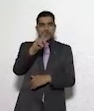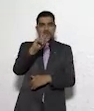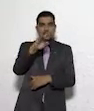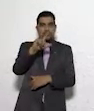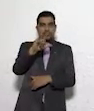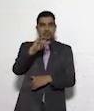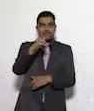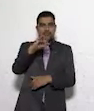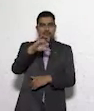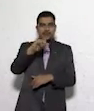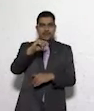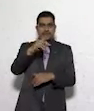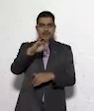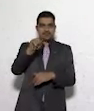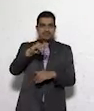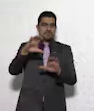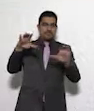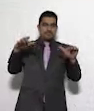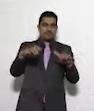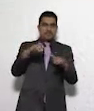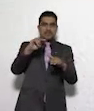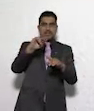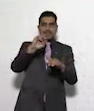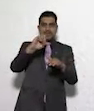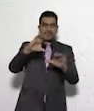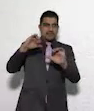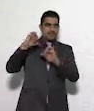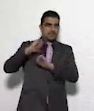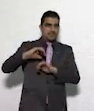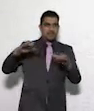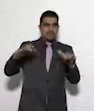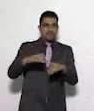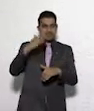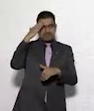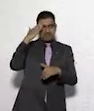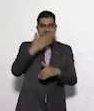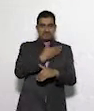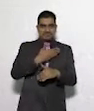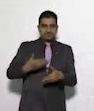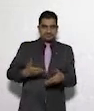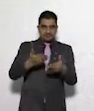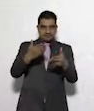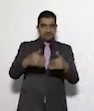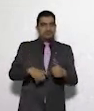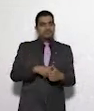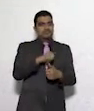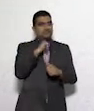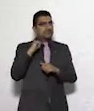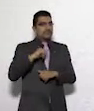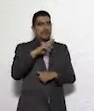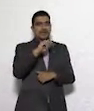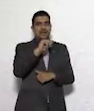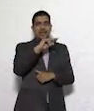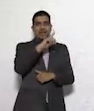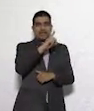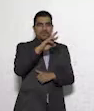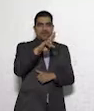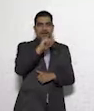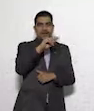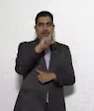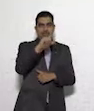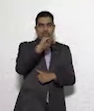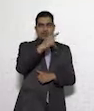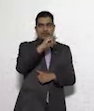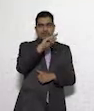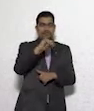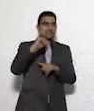Pérez, presidente de la Comisión Nacional de los Derechos Humanos. Doctor Raúl Contreras Bustamante, director